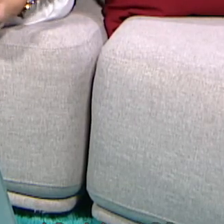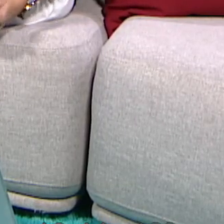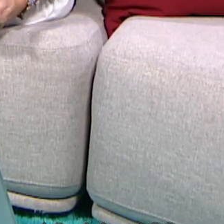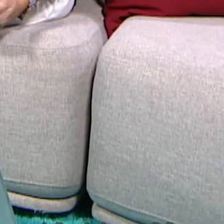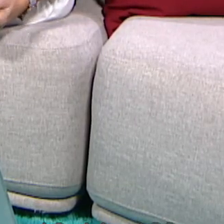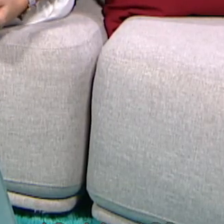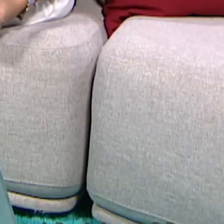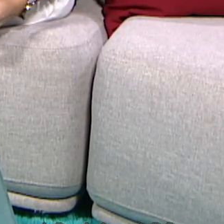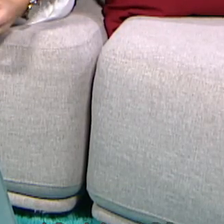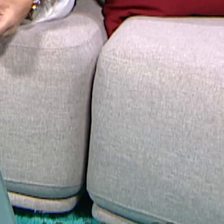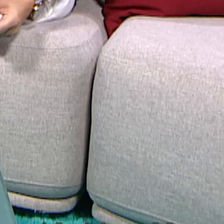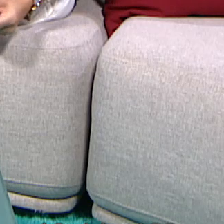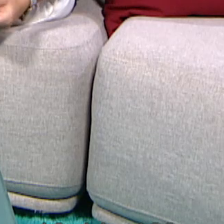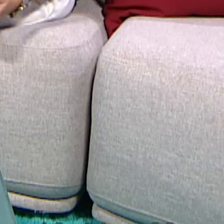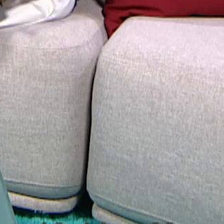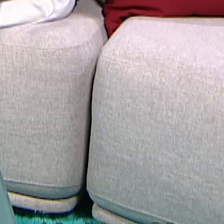puedo